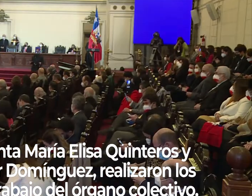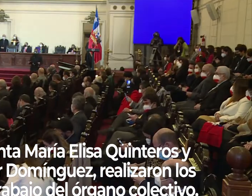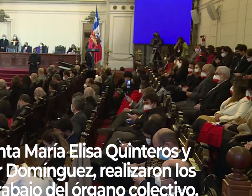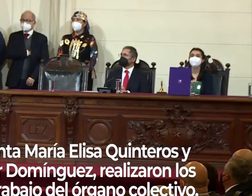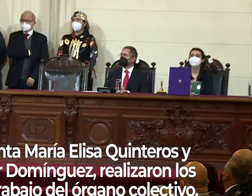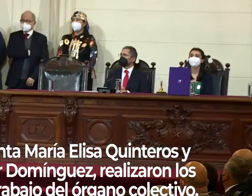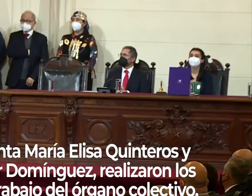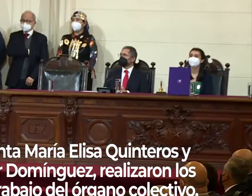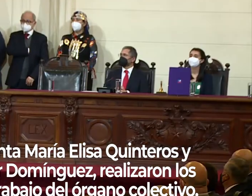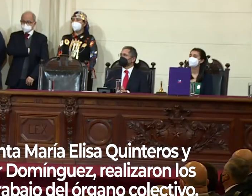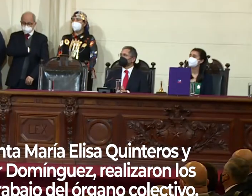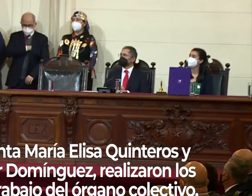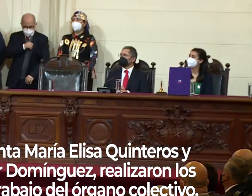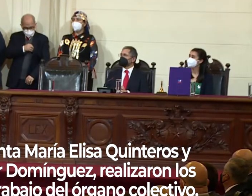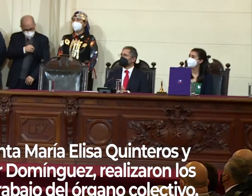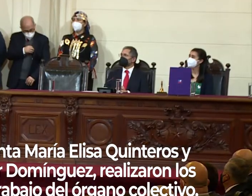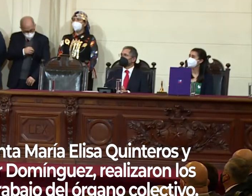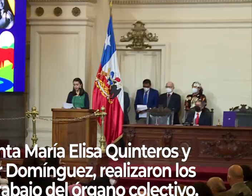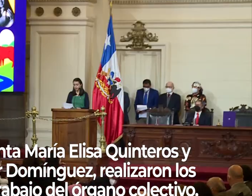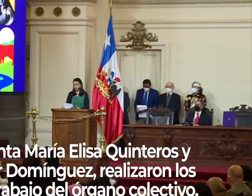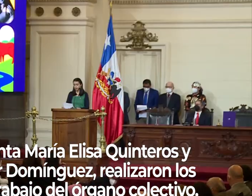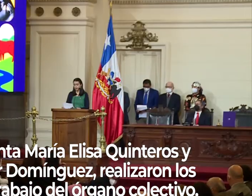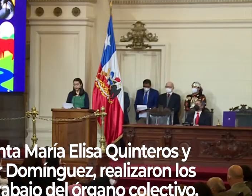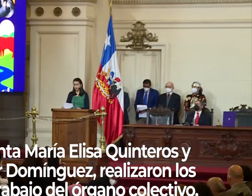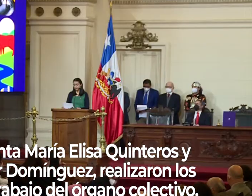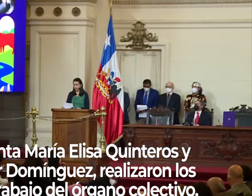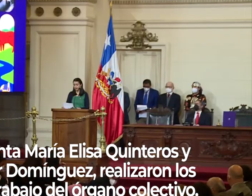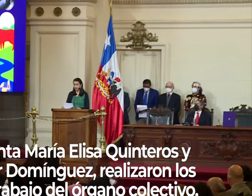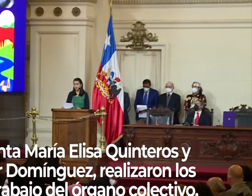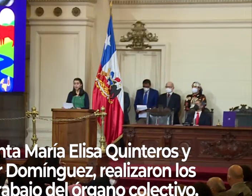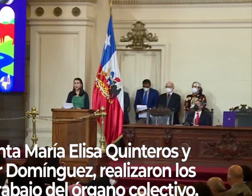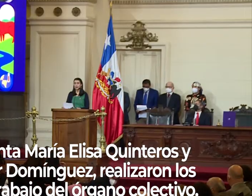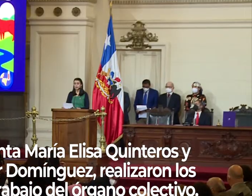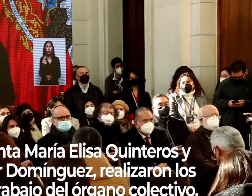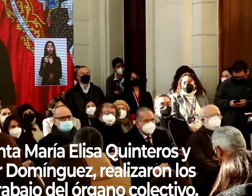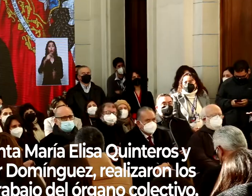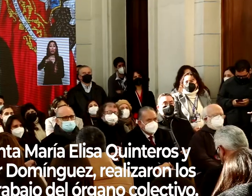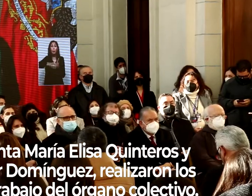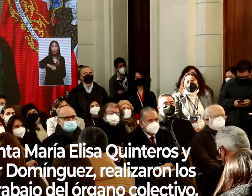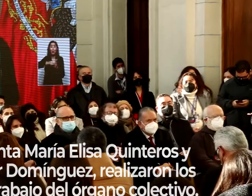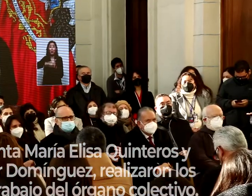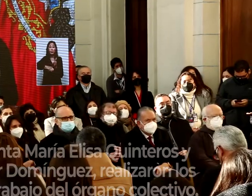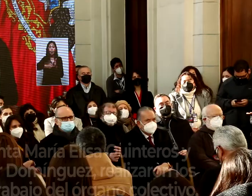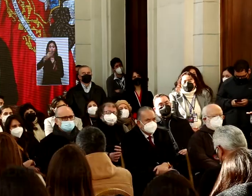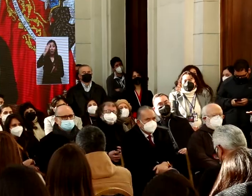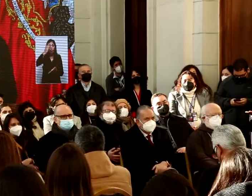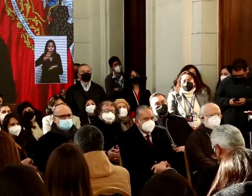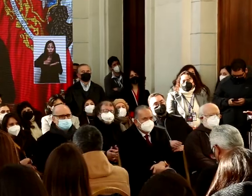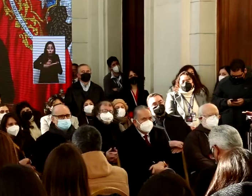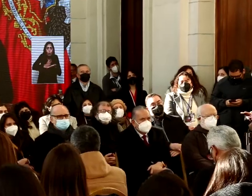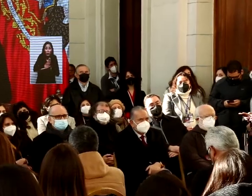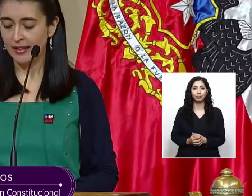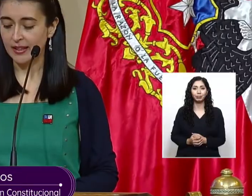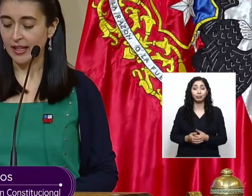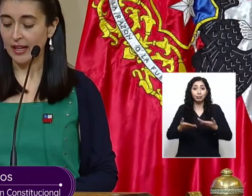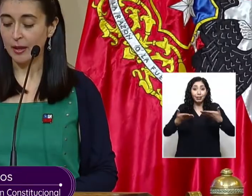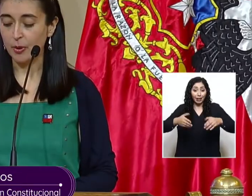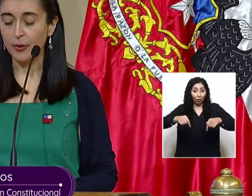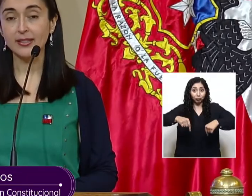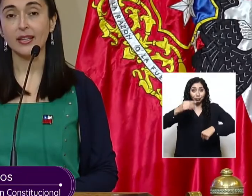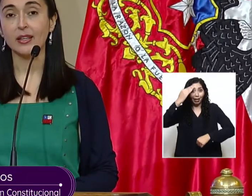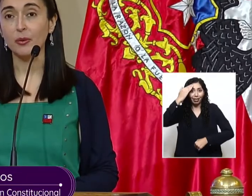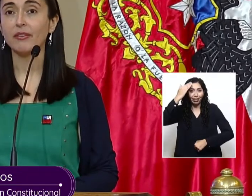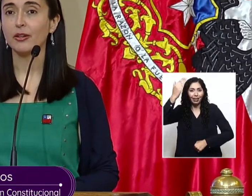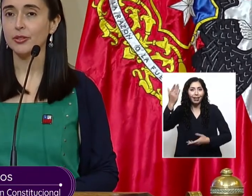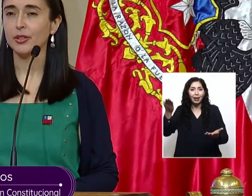Domínguez, realizaron los discursos de cierre del trabajo del órgano colectivo. Ha llegado el día de